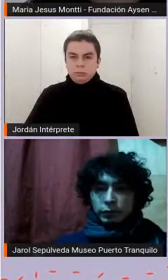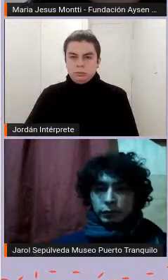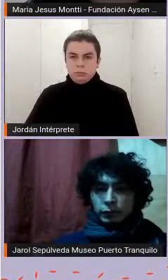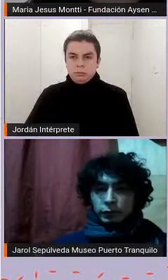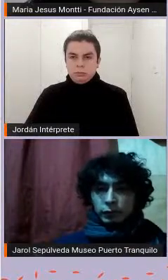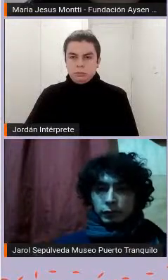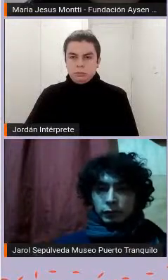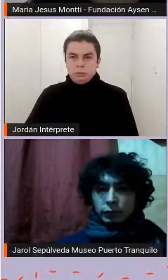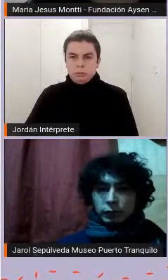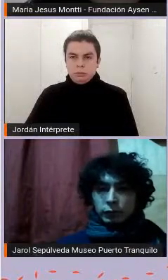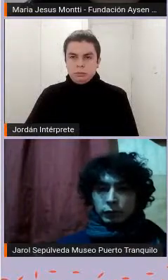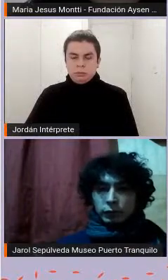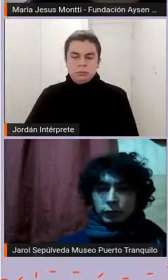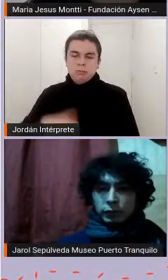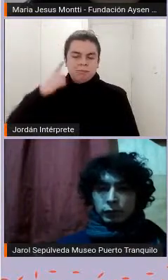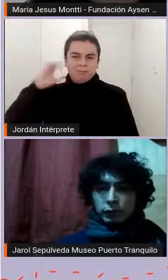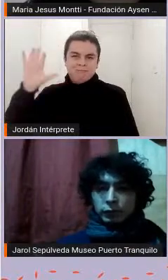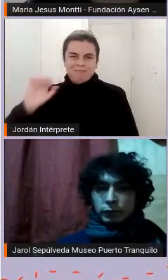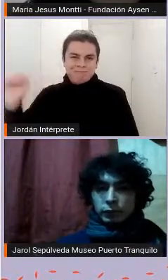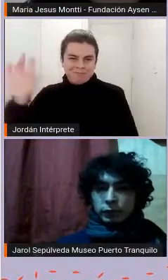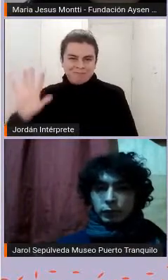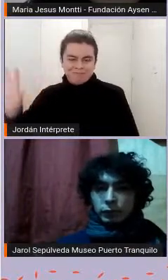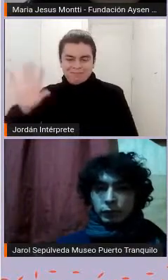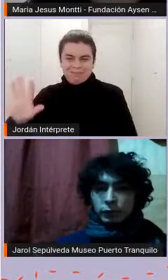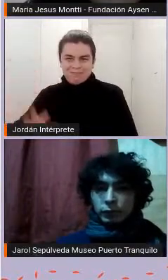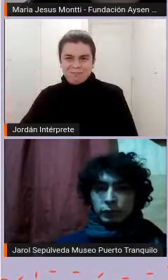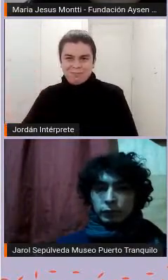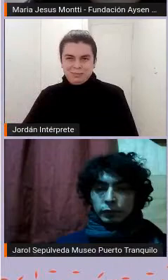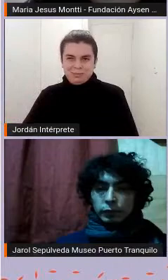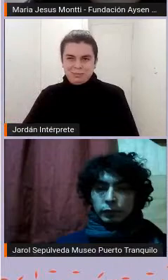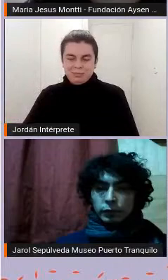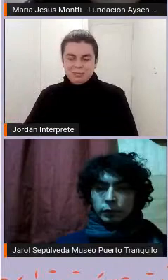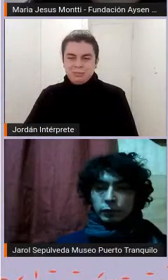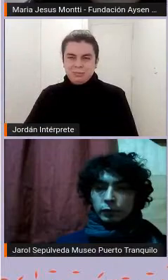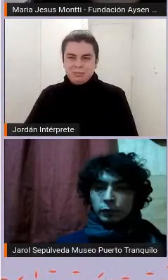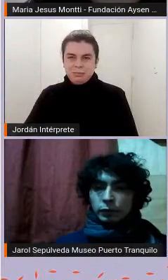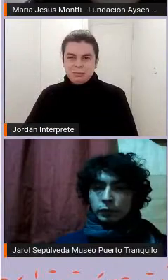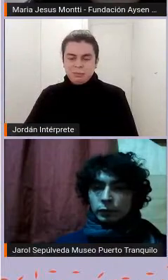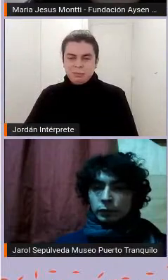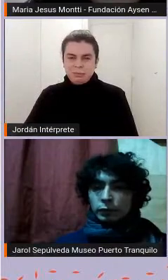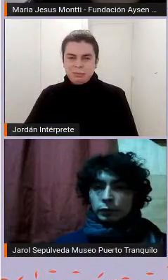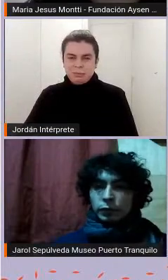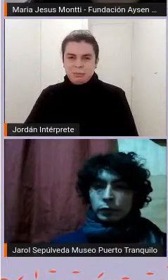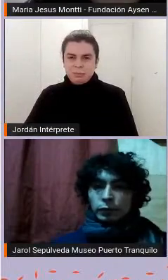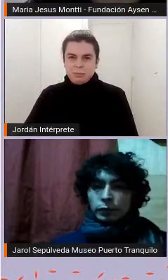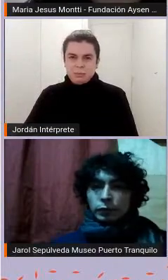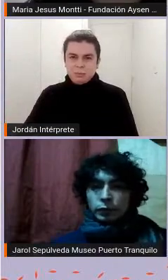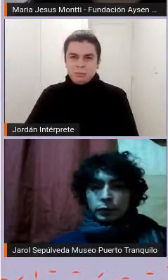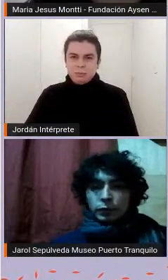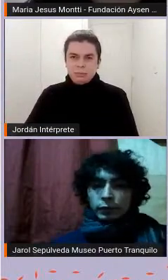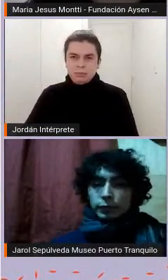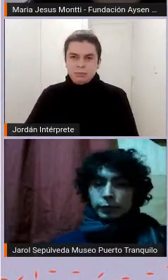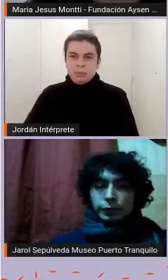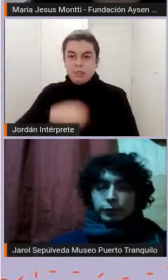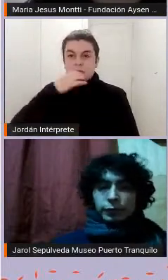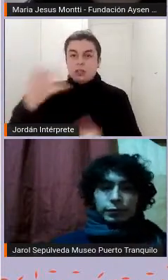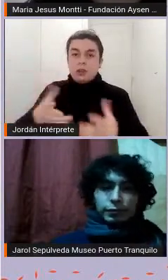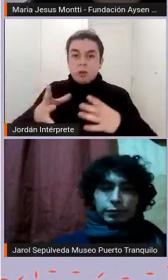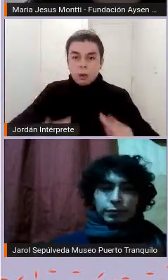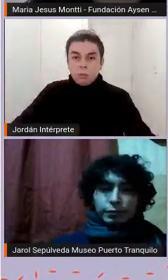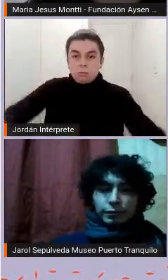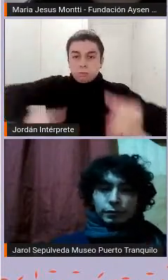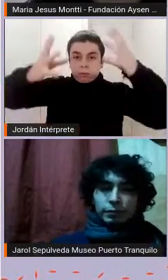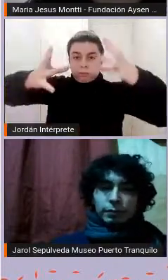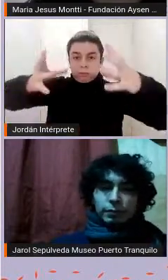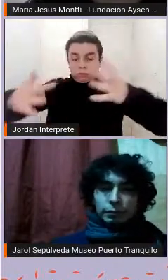va a ser para el combustible y vamos a empezar la carga de la ballena en una hora mayor. Vamos a utilizar los tambores que están ahí para ponerlo en la